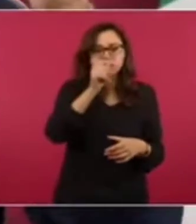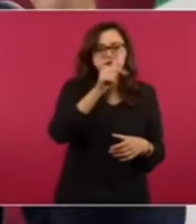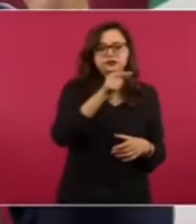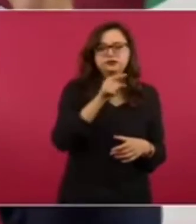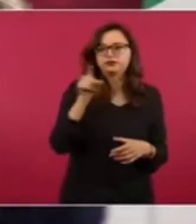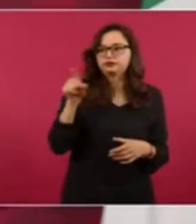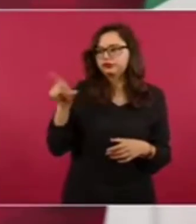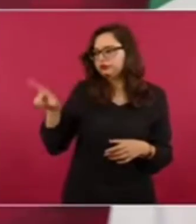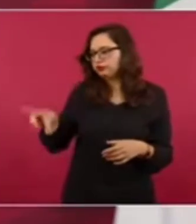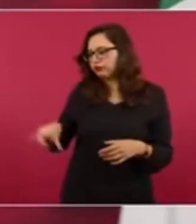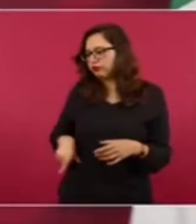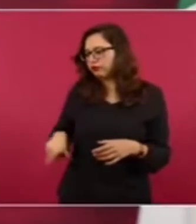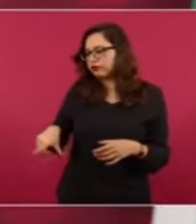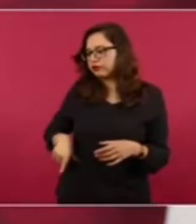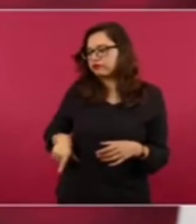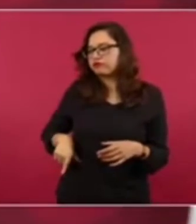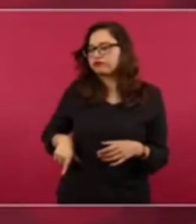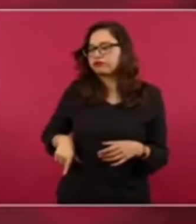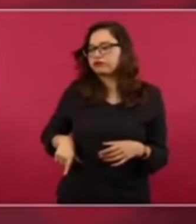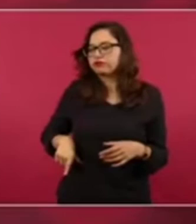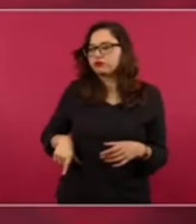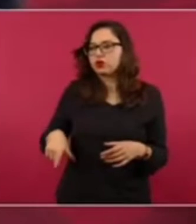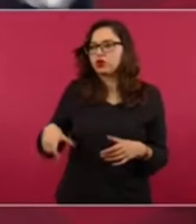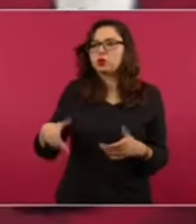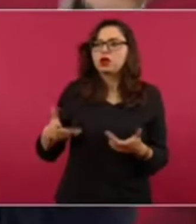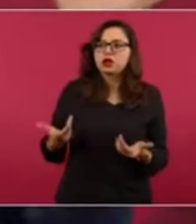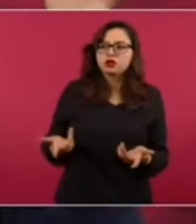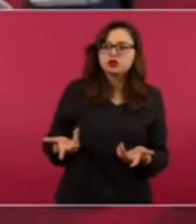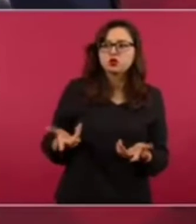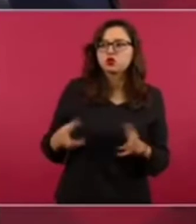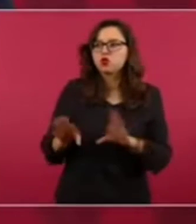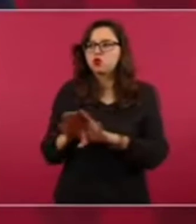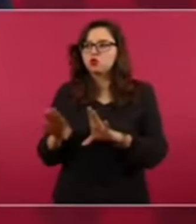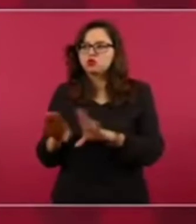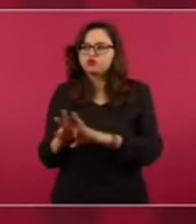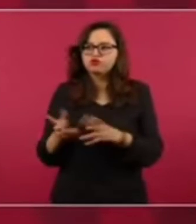una estructura, un andamiaje de medios de información.